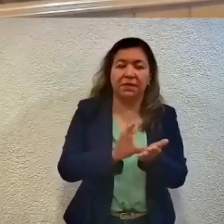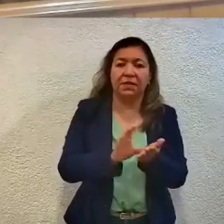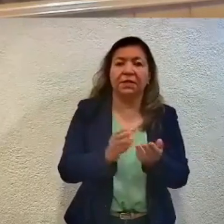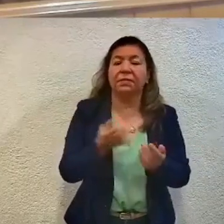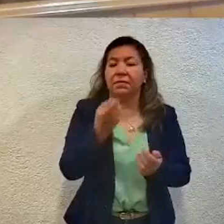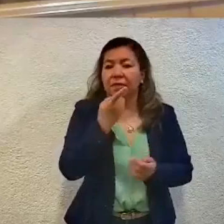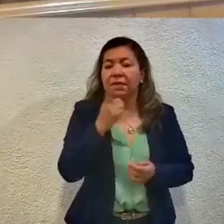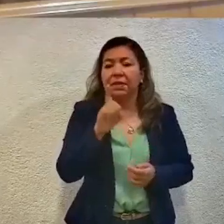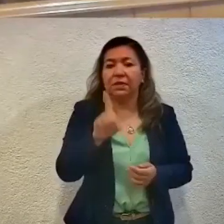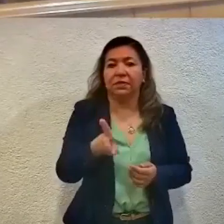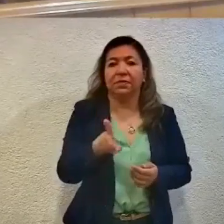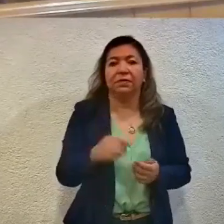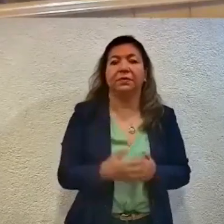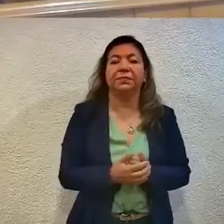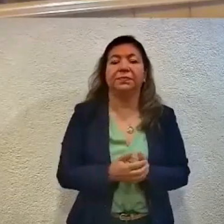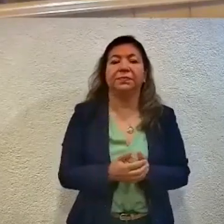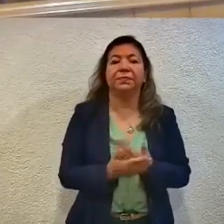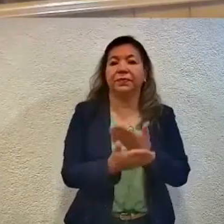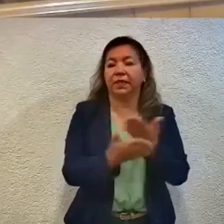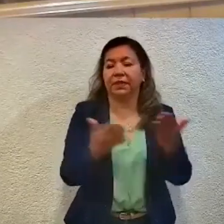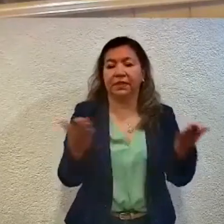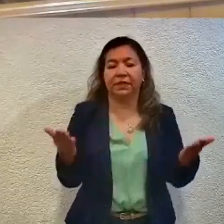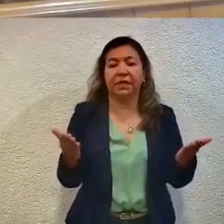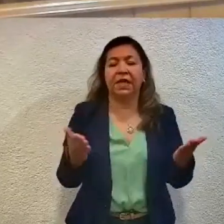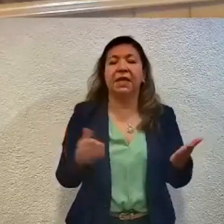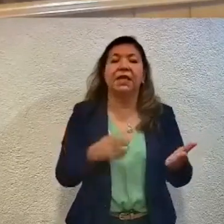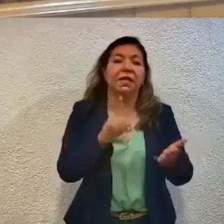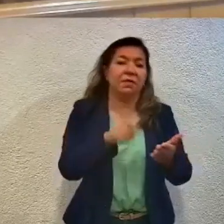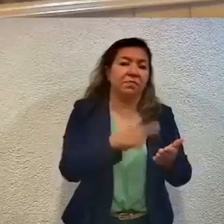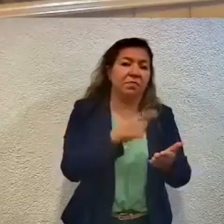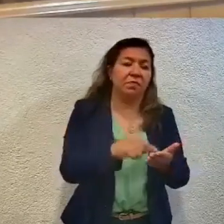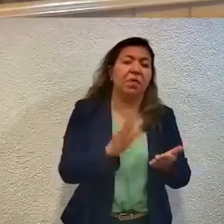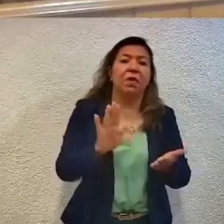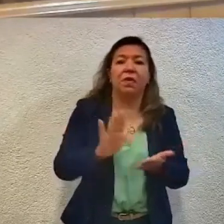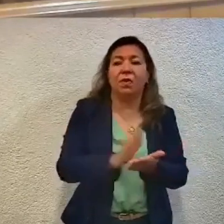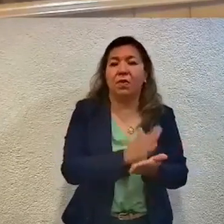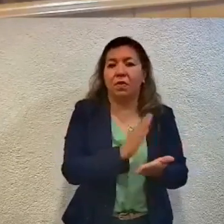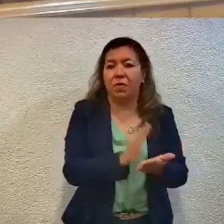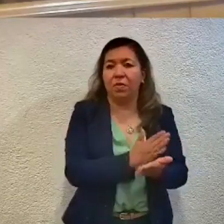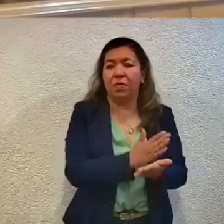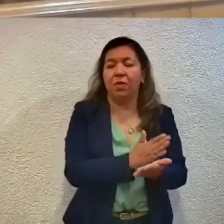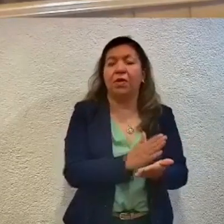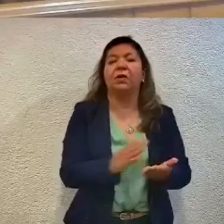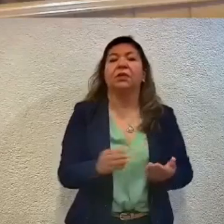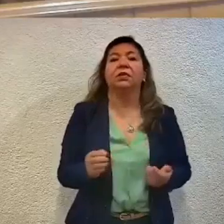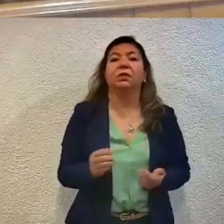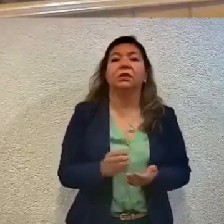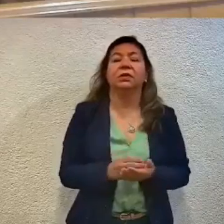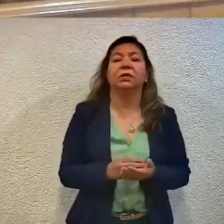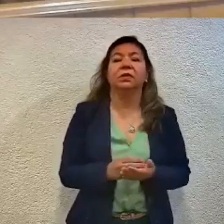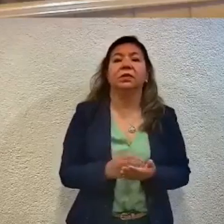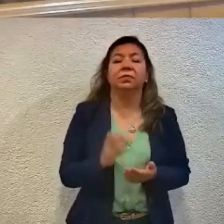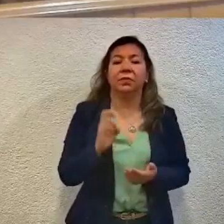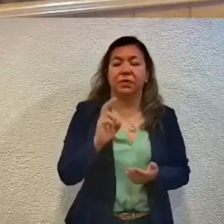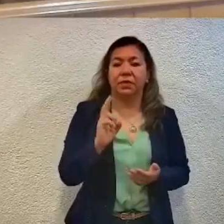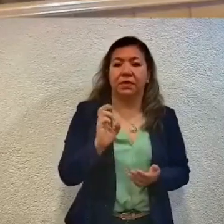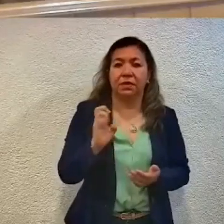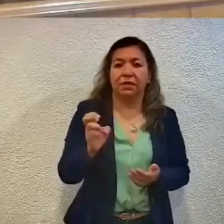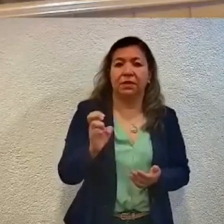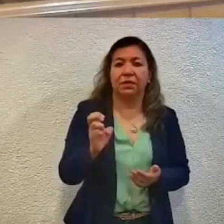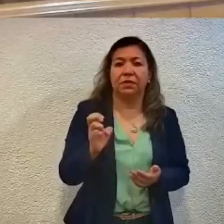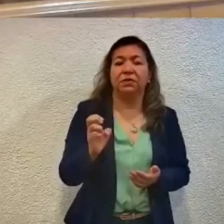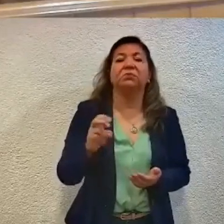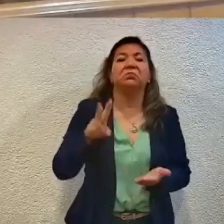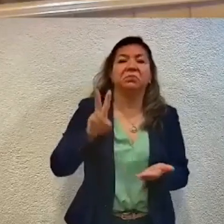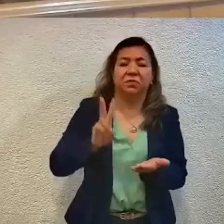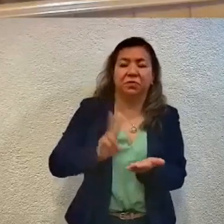colmar la pretensión de la parte actora, esto es, que se declare la nulidad de la elección, cobrando aplicación el principio de